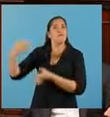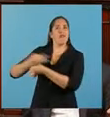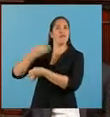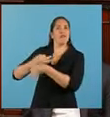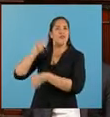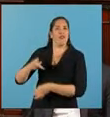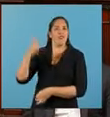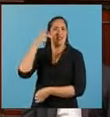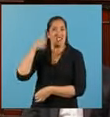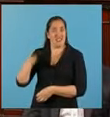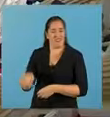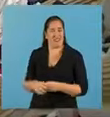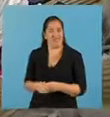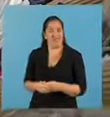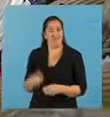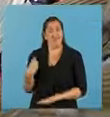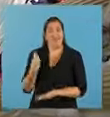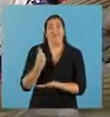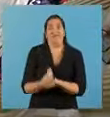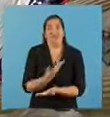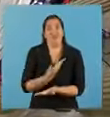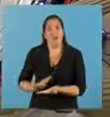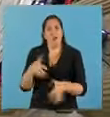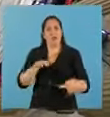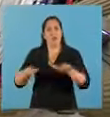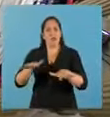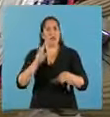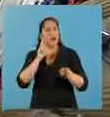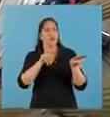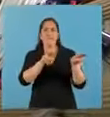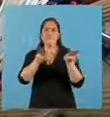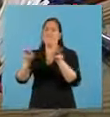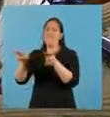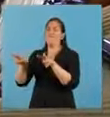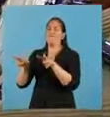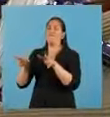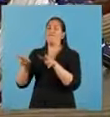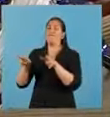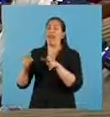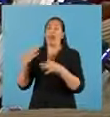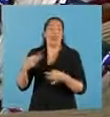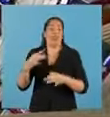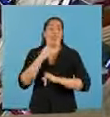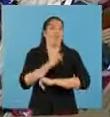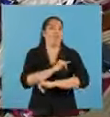Hemos asumido el gobierno nacional en un escenario que creo imperioso recordar.